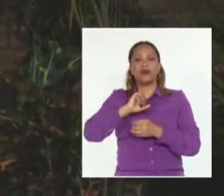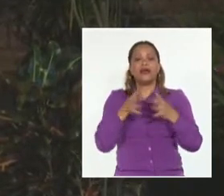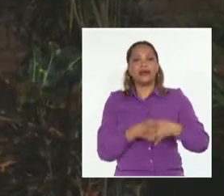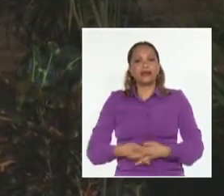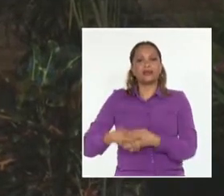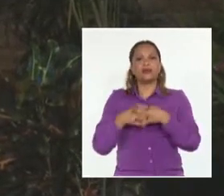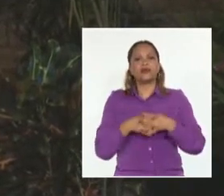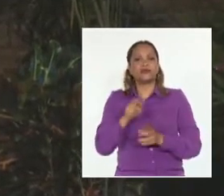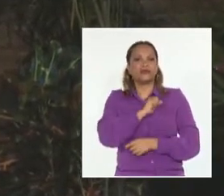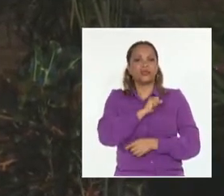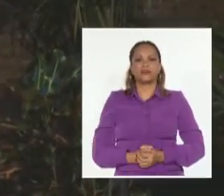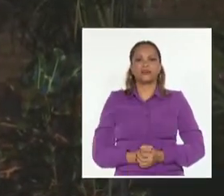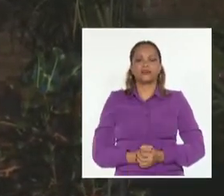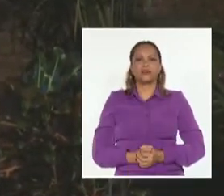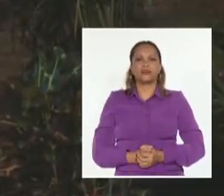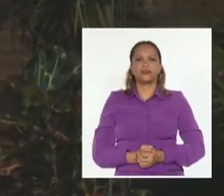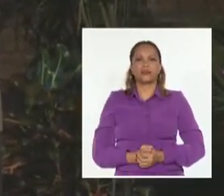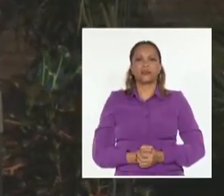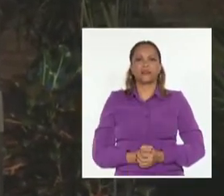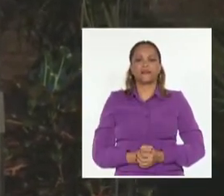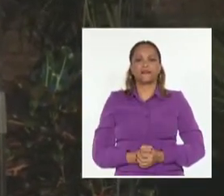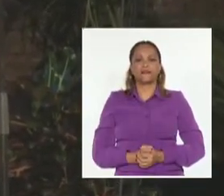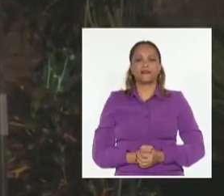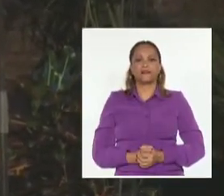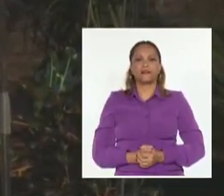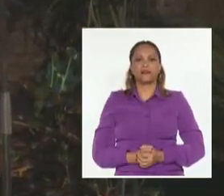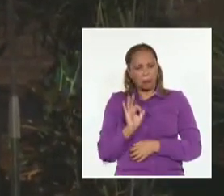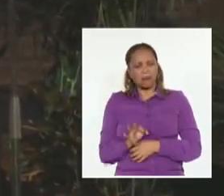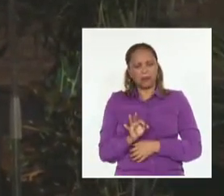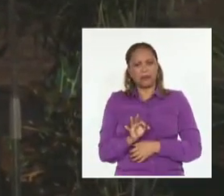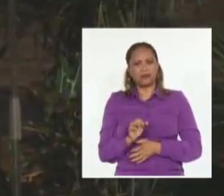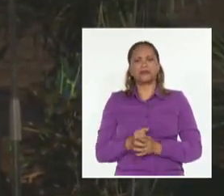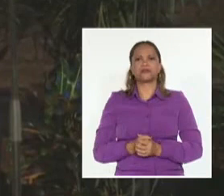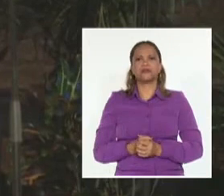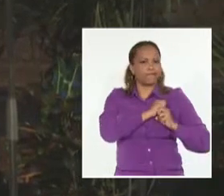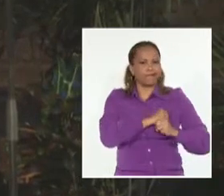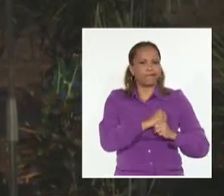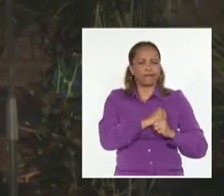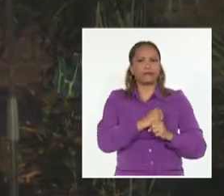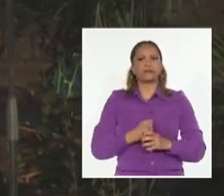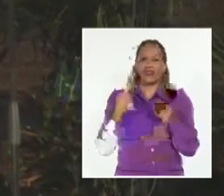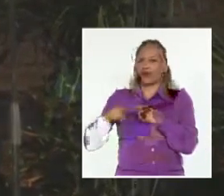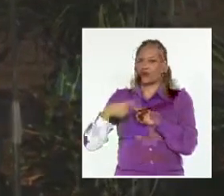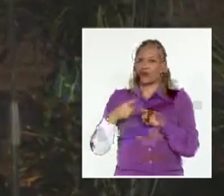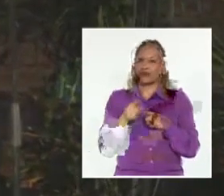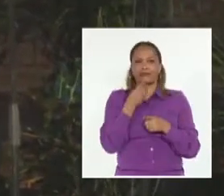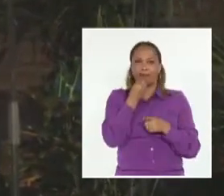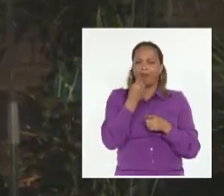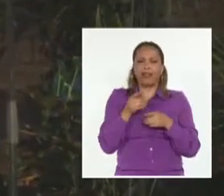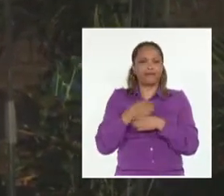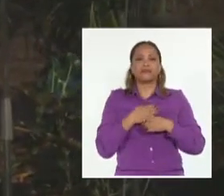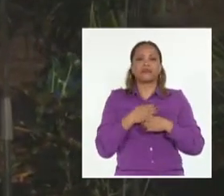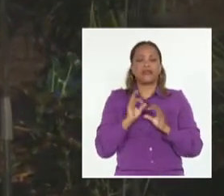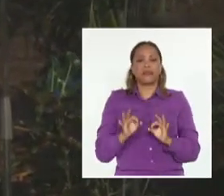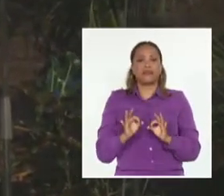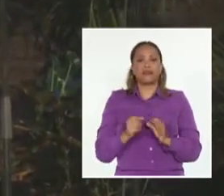el desplome del socialismo en Cuba. Y es cierto que nos han causado daño, penurias, escasez y otras